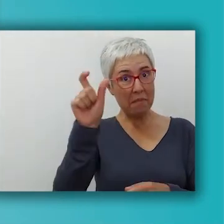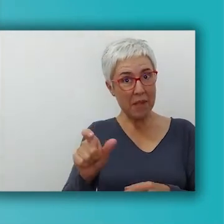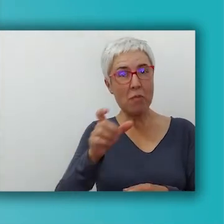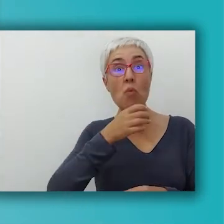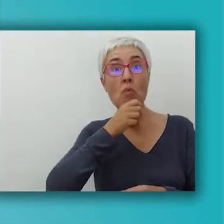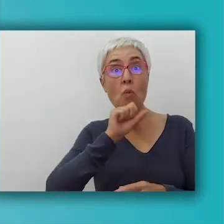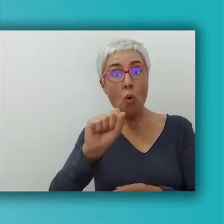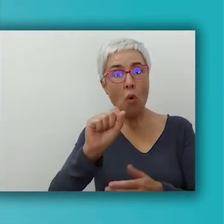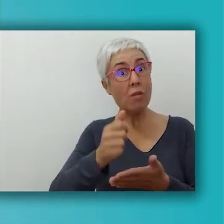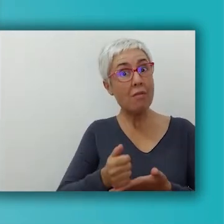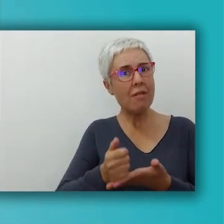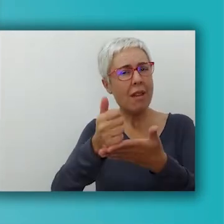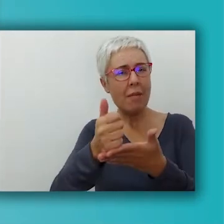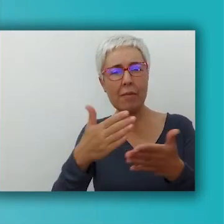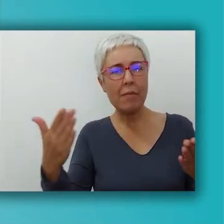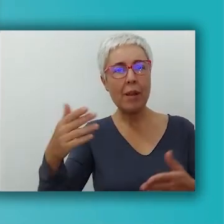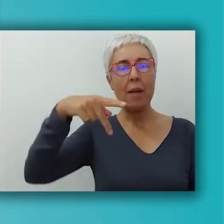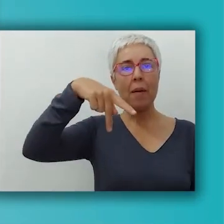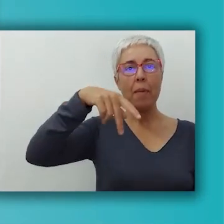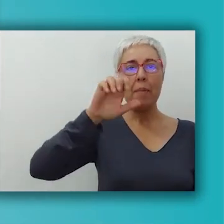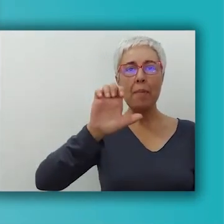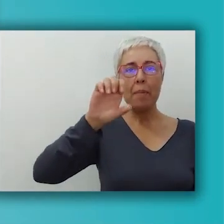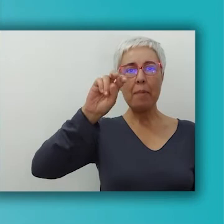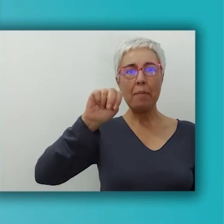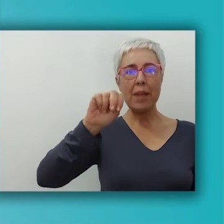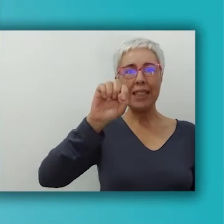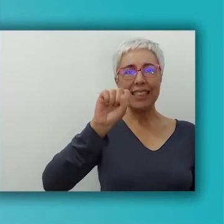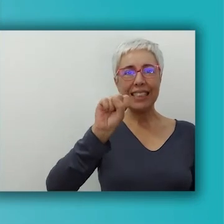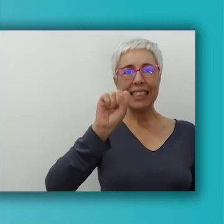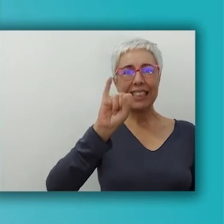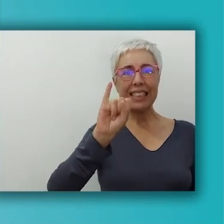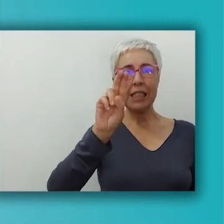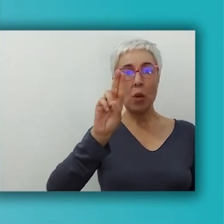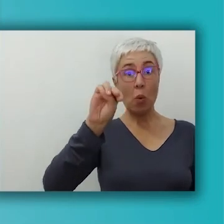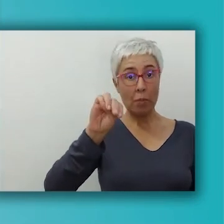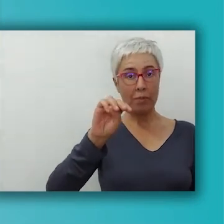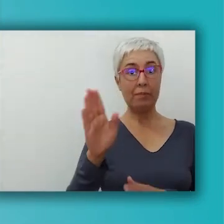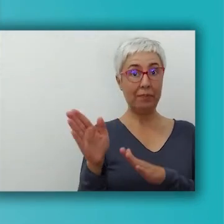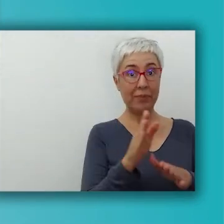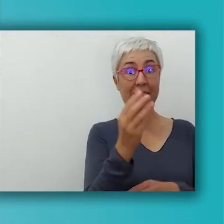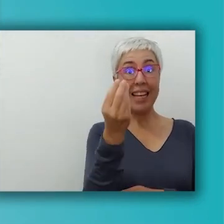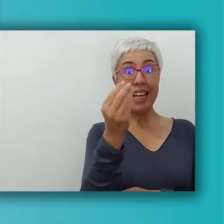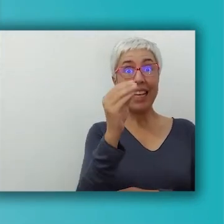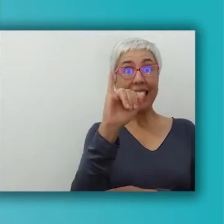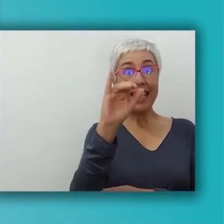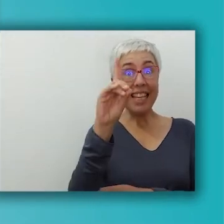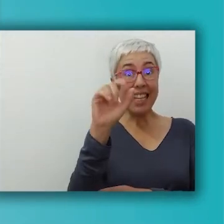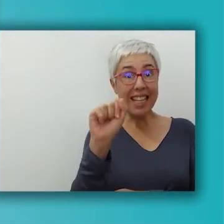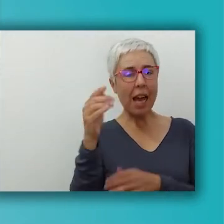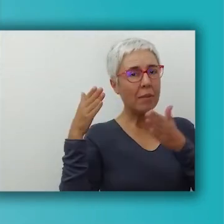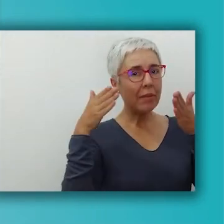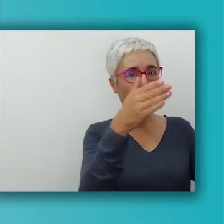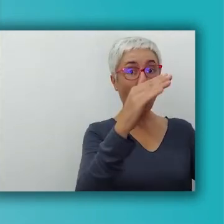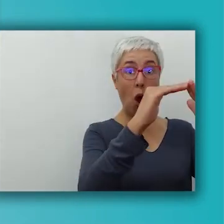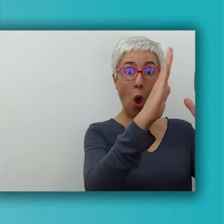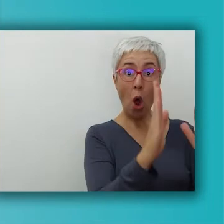Y seguimos con Pensium. Igual que Kida trabajaba con personas mayores, también lo hace Pensium. Hay muchas